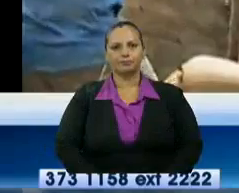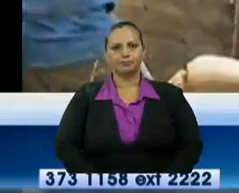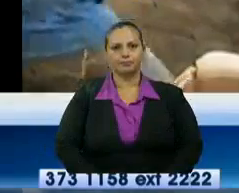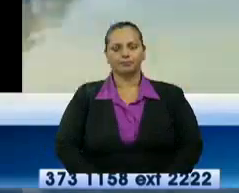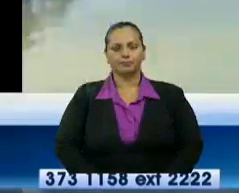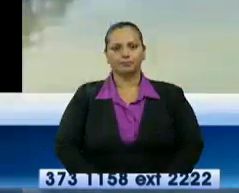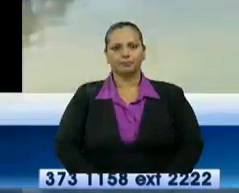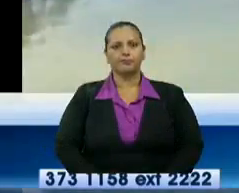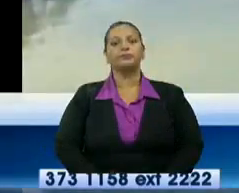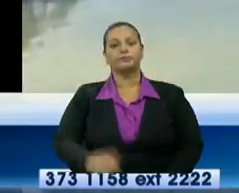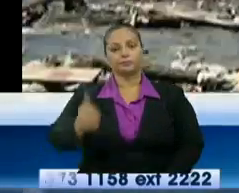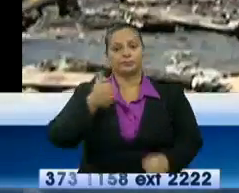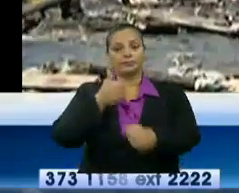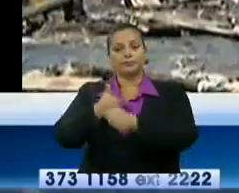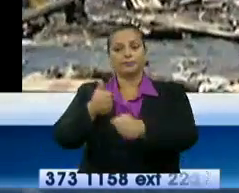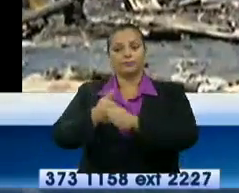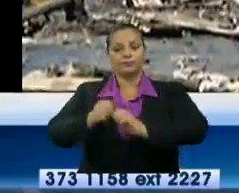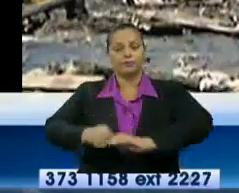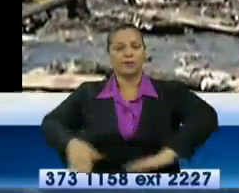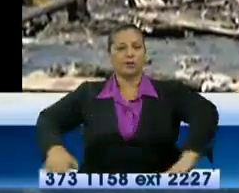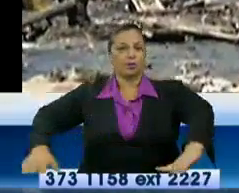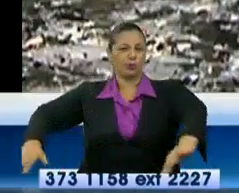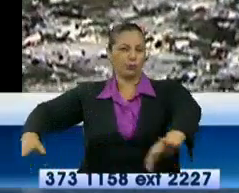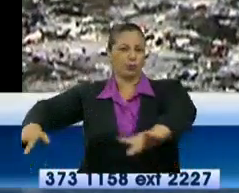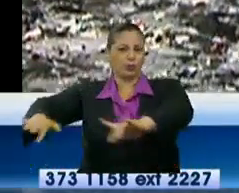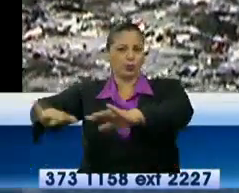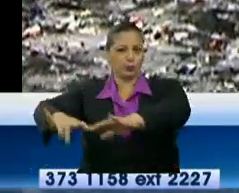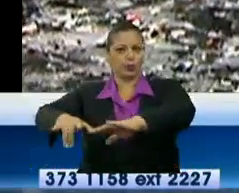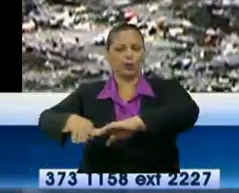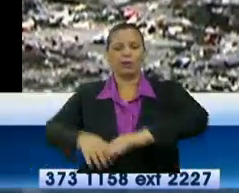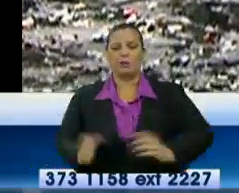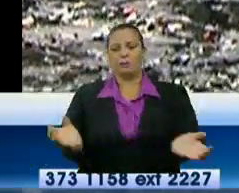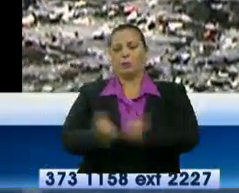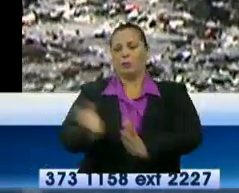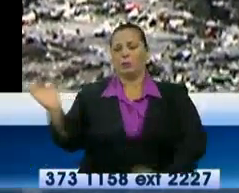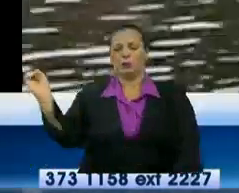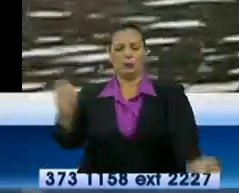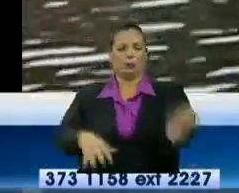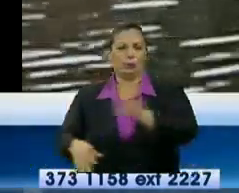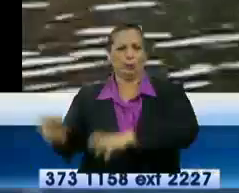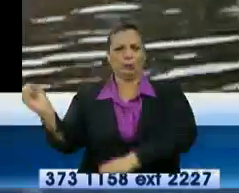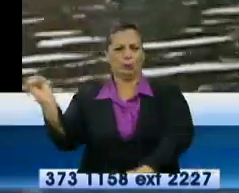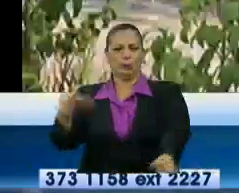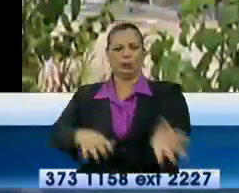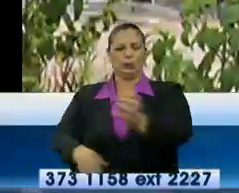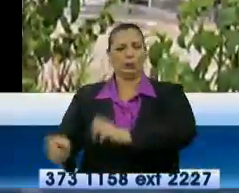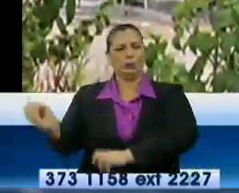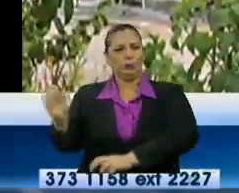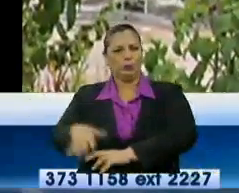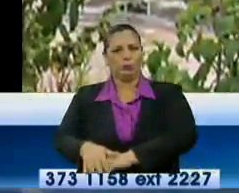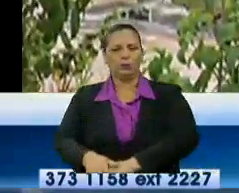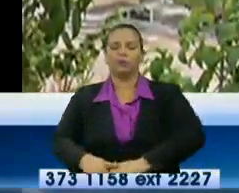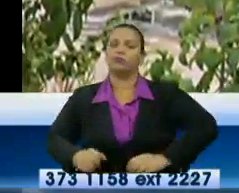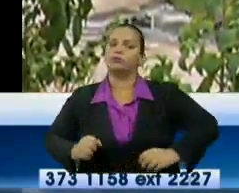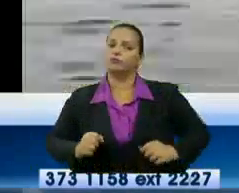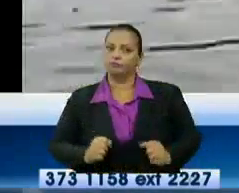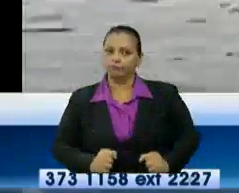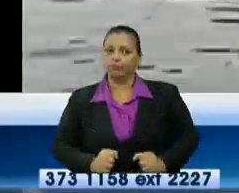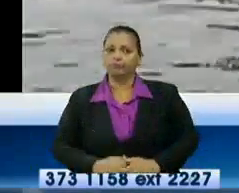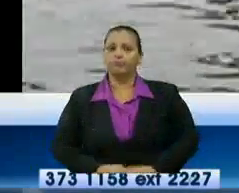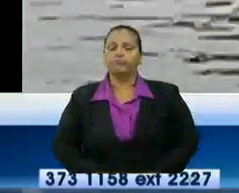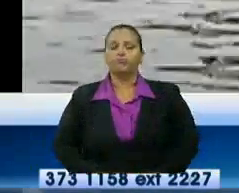Salado, cuyas descargas de aguas lluvias han sido cerradas por basura o por los rellenos en